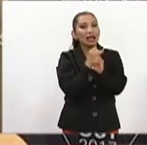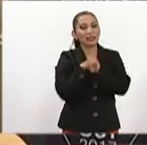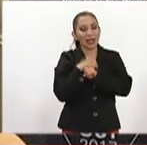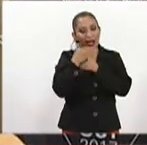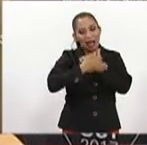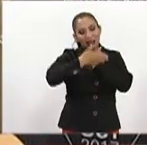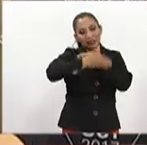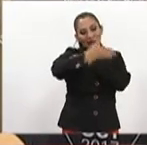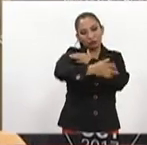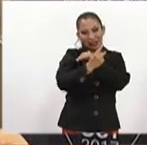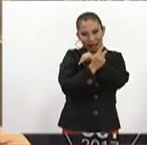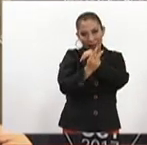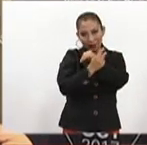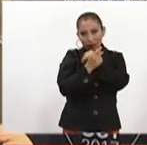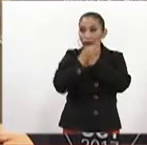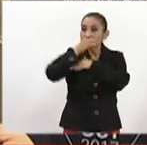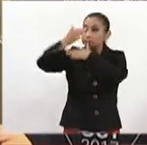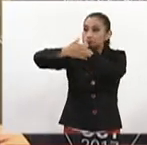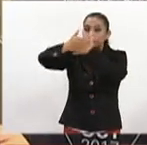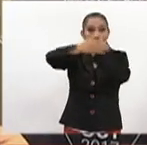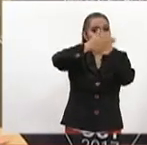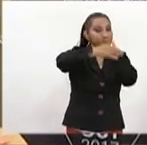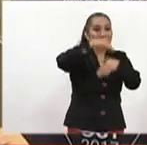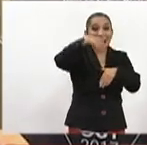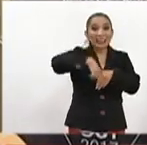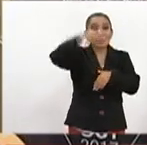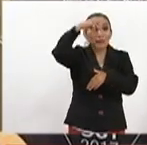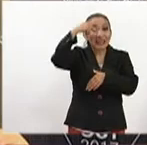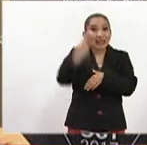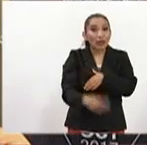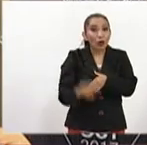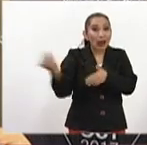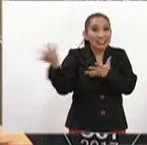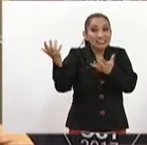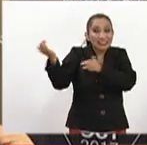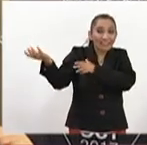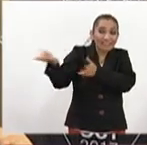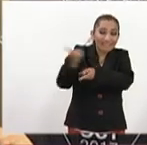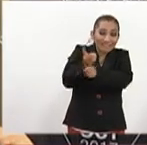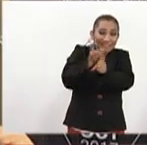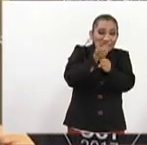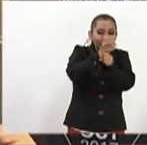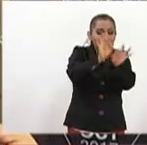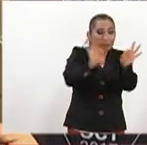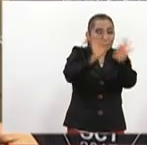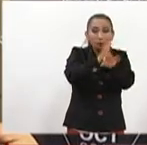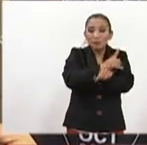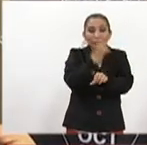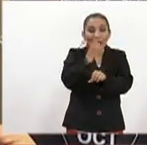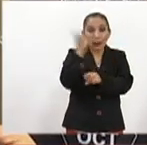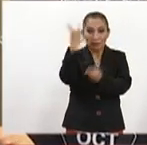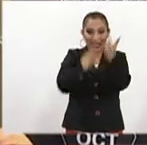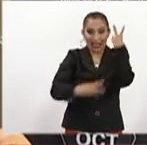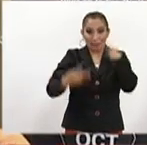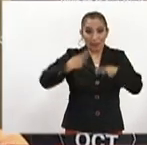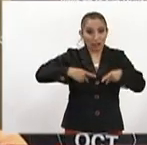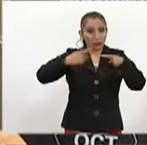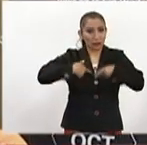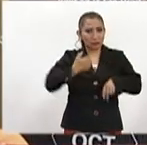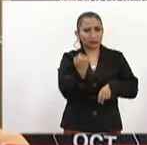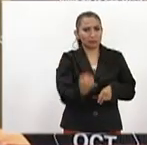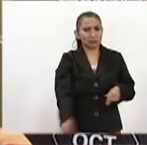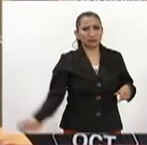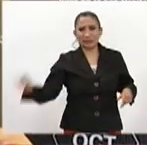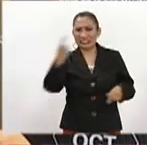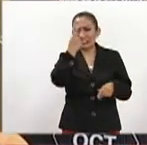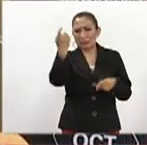Archivos de Televisión y que ahora se va a llevar a cabo en México. Y esto es muy relevante porque vamos a tener la presencia de más